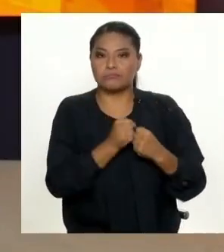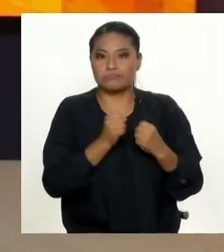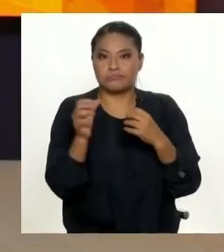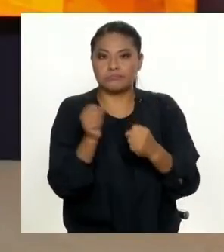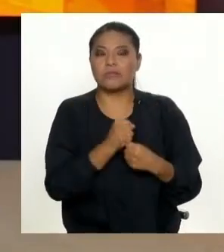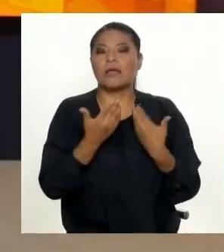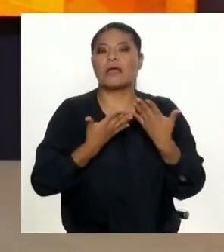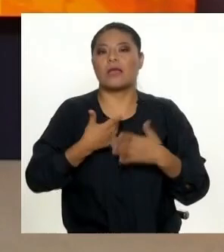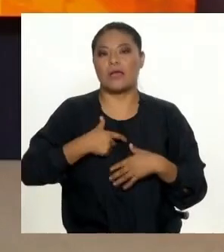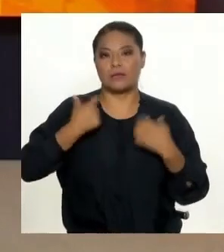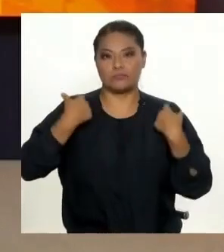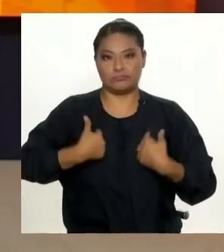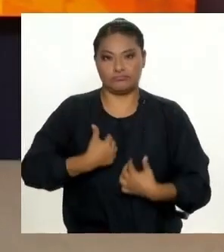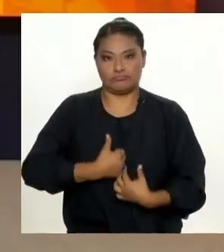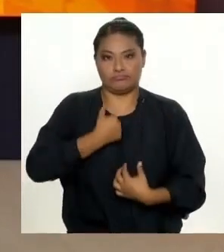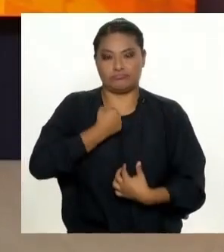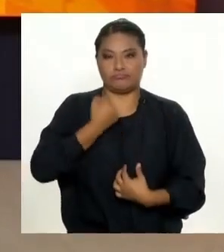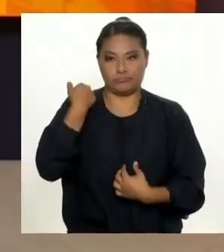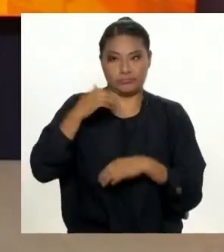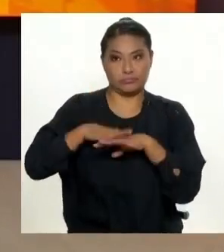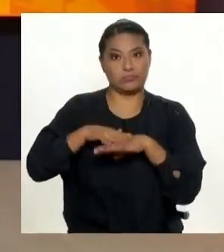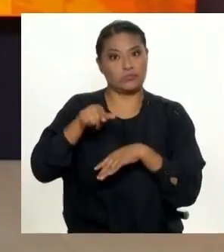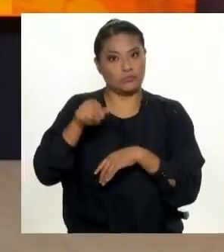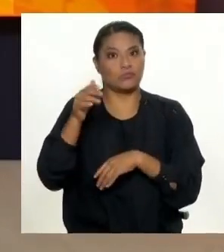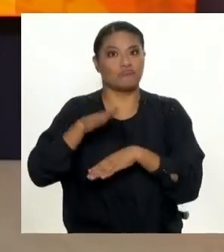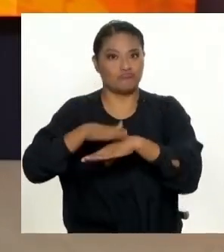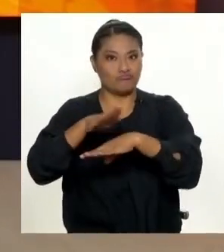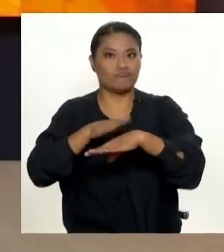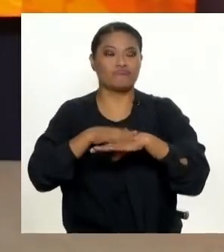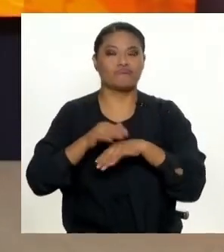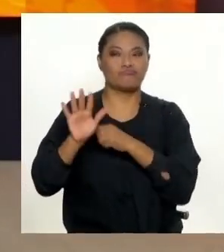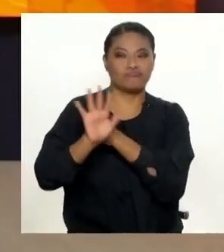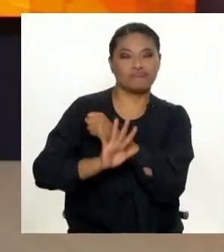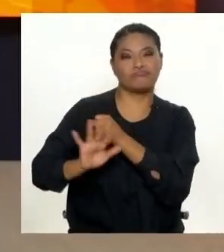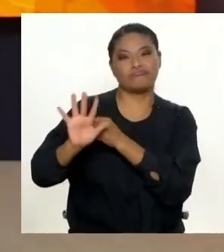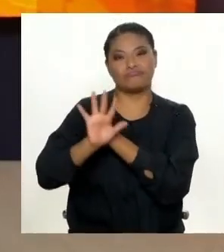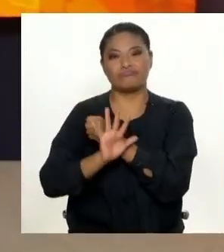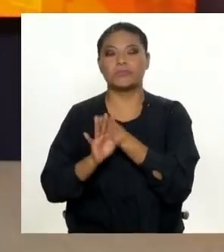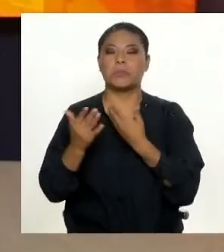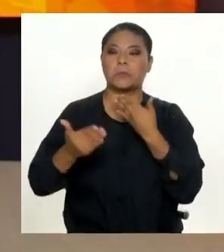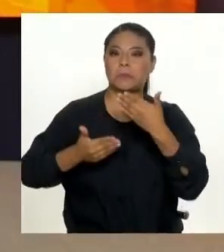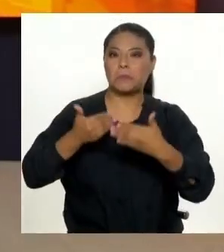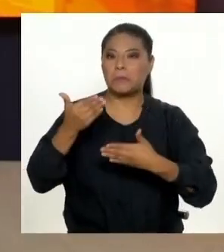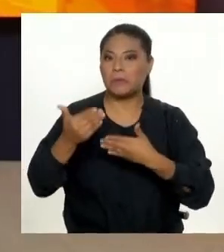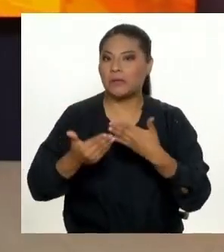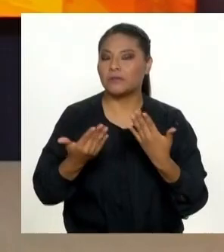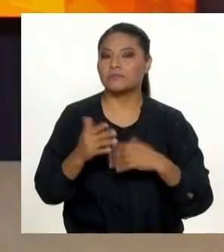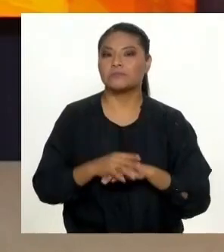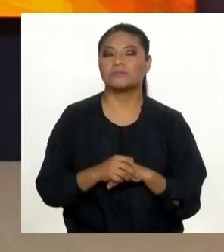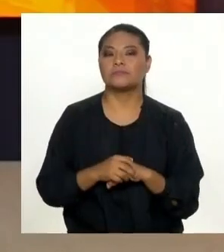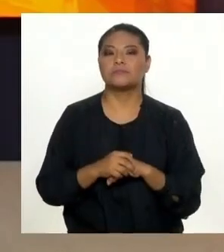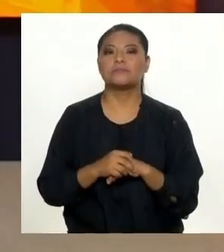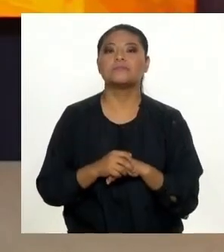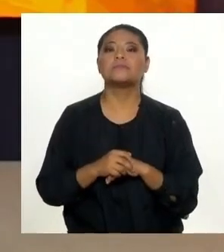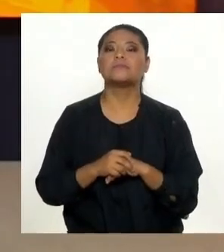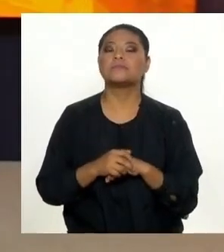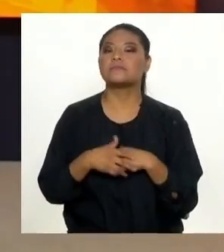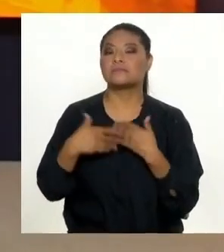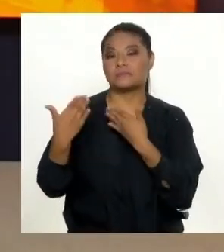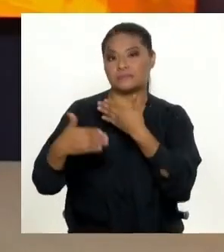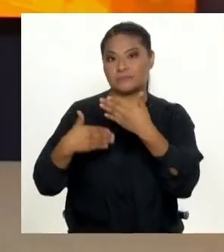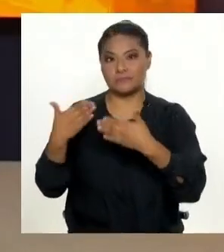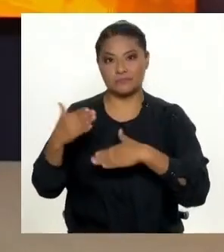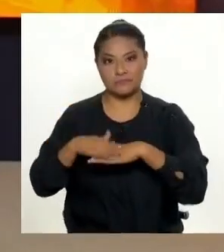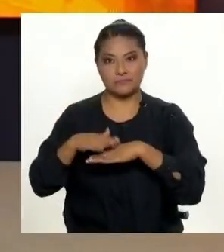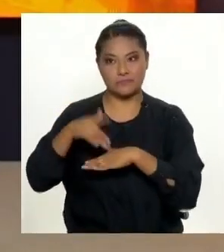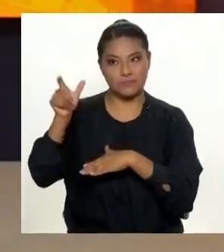hacer frente a esta situación. Buscar su propia seguridad. Así es, ¿no? Estas son algunas de las modalidades que, bueno, son decisiones que está tomando la